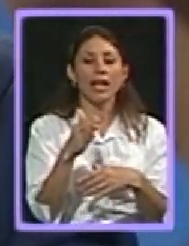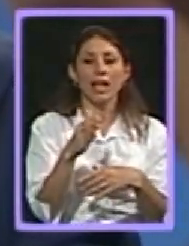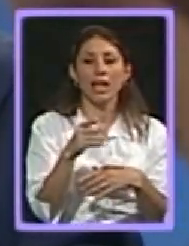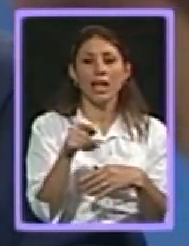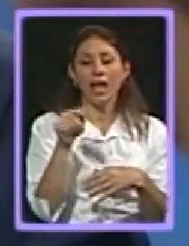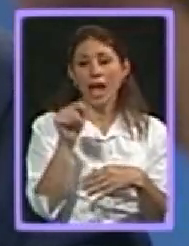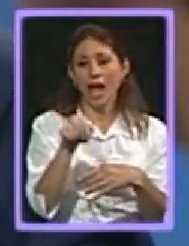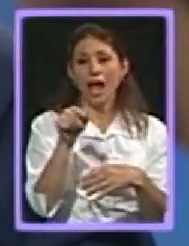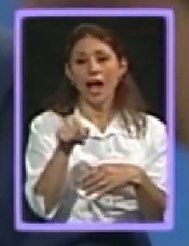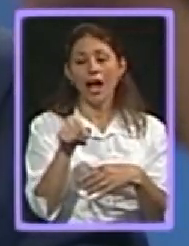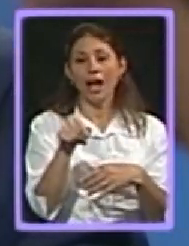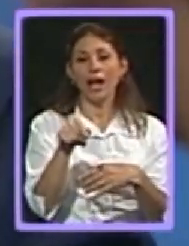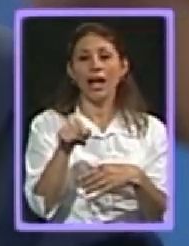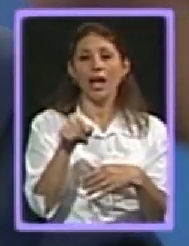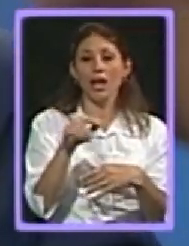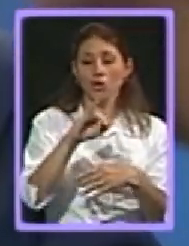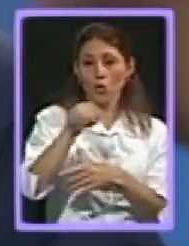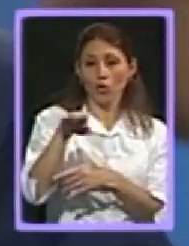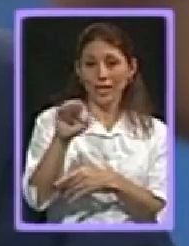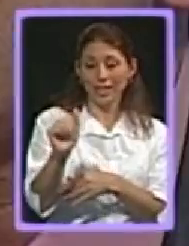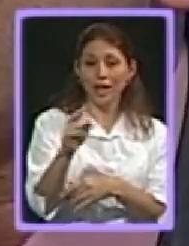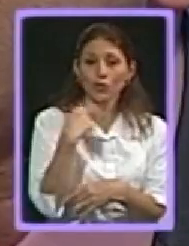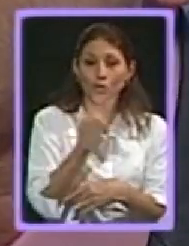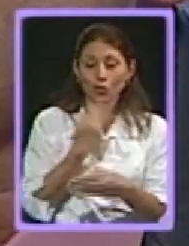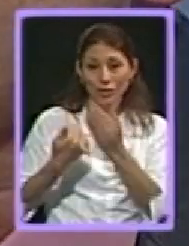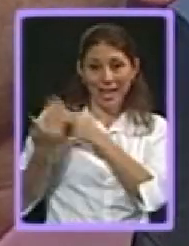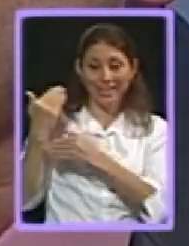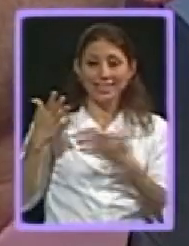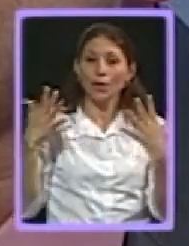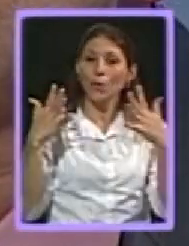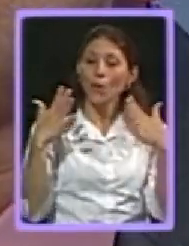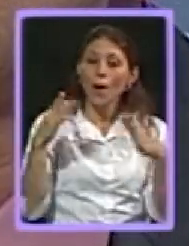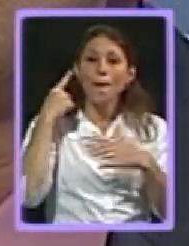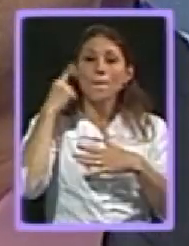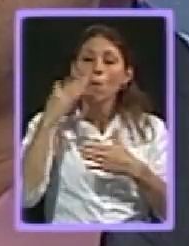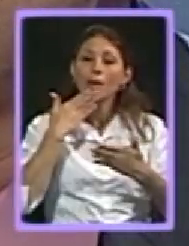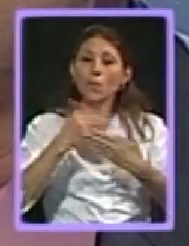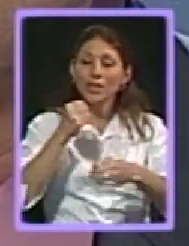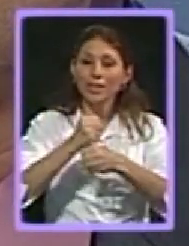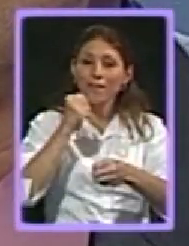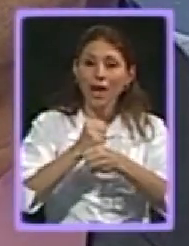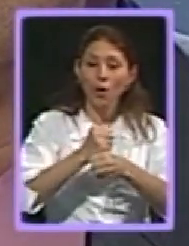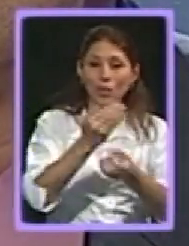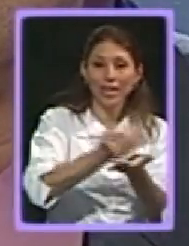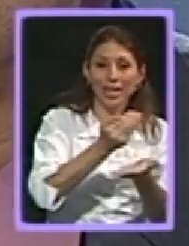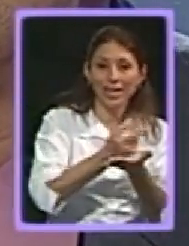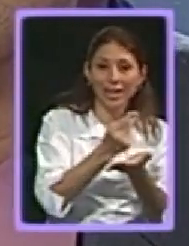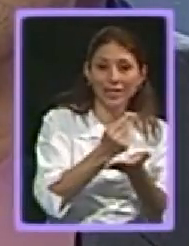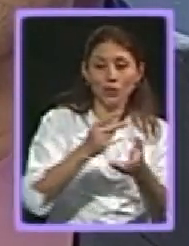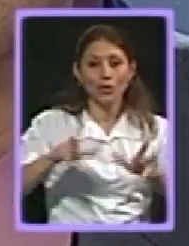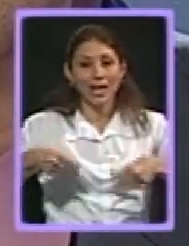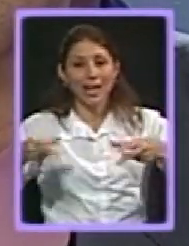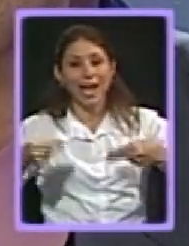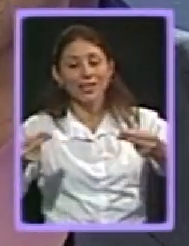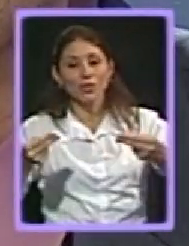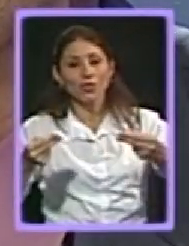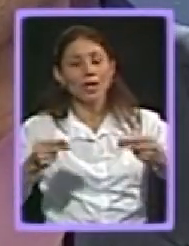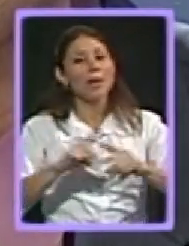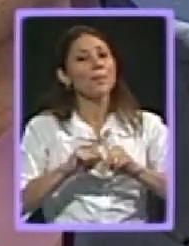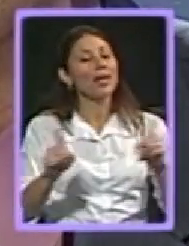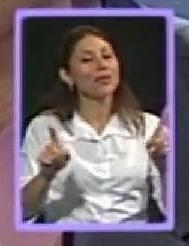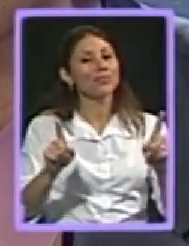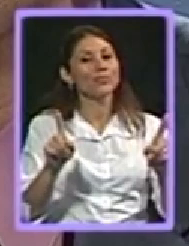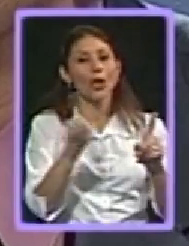felicitaciones a don José Adrián por la buena gestión de ingresos-gastos que había hecho, la verdad es que tampoco